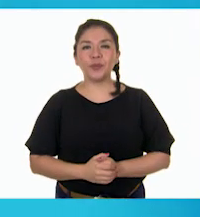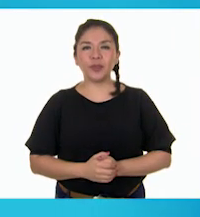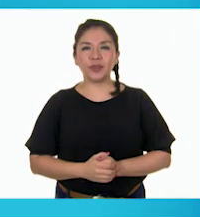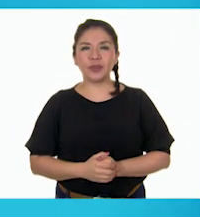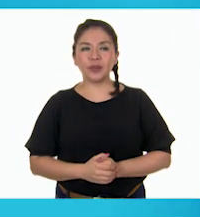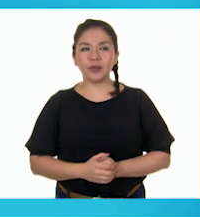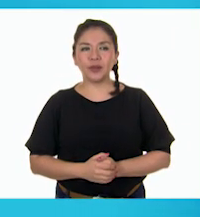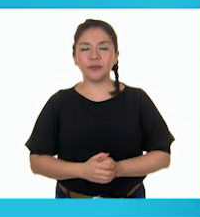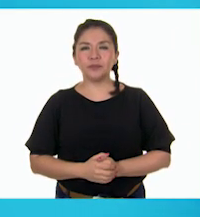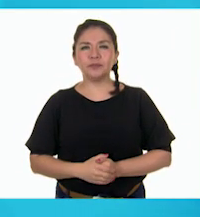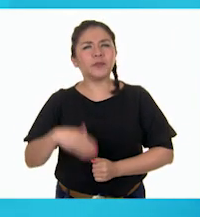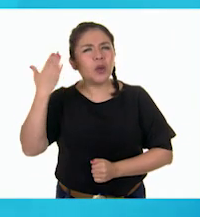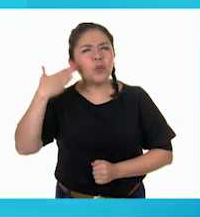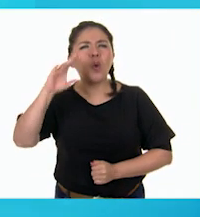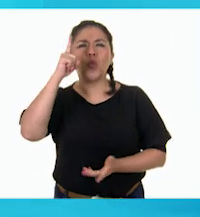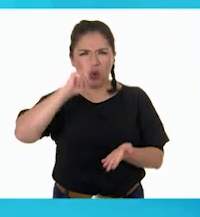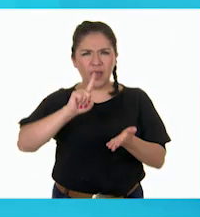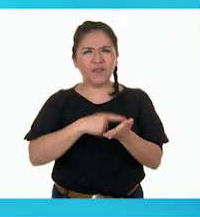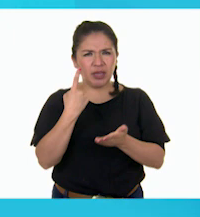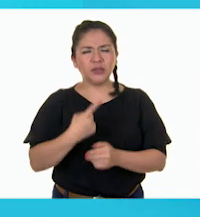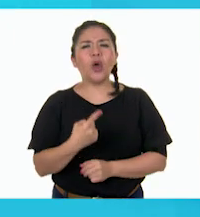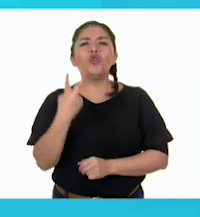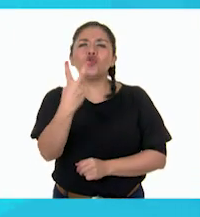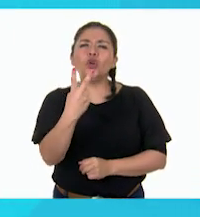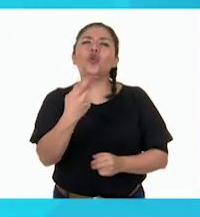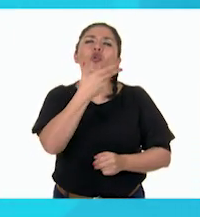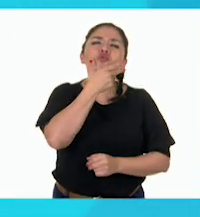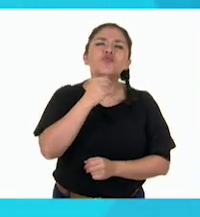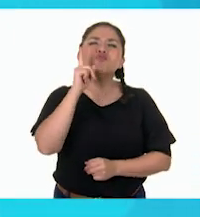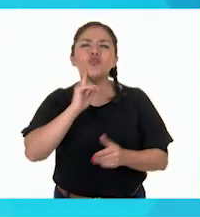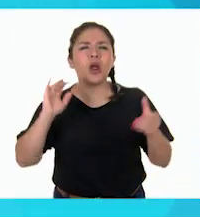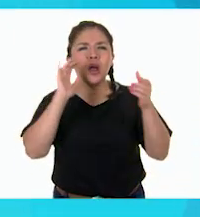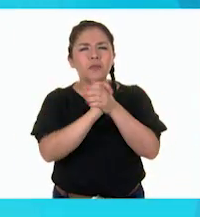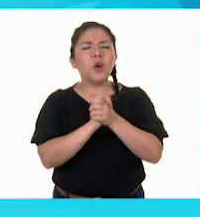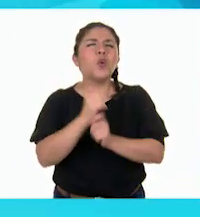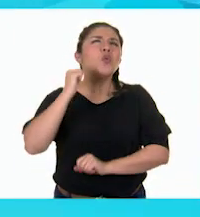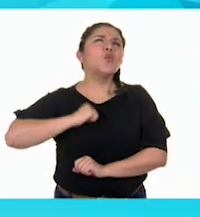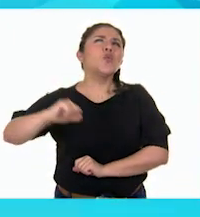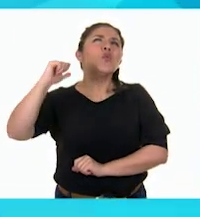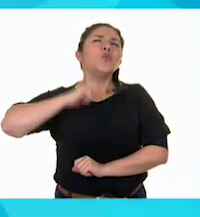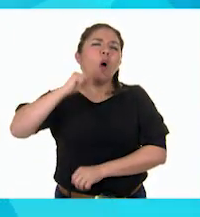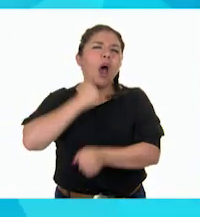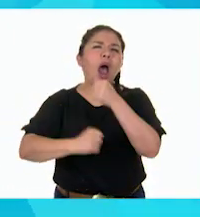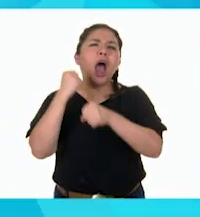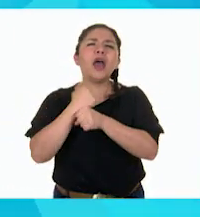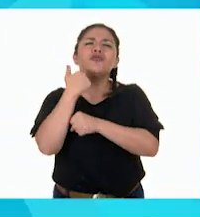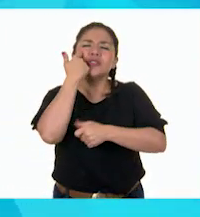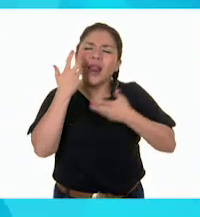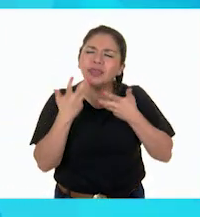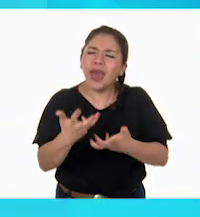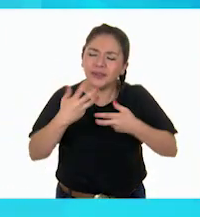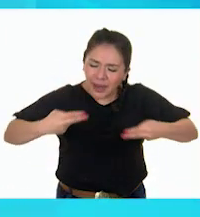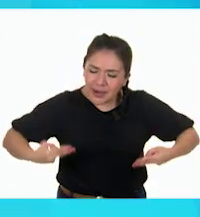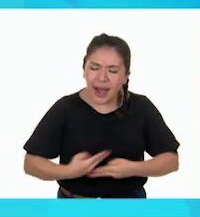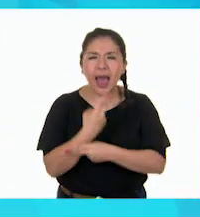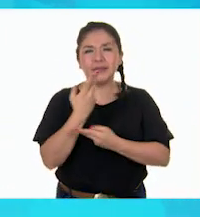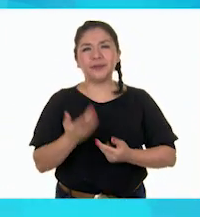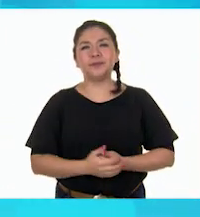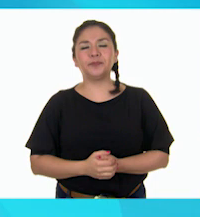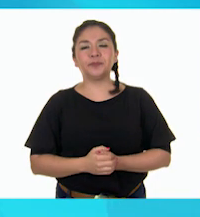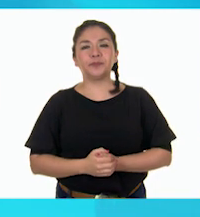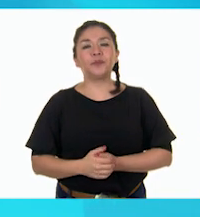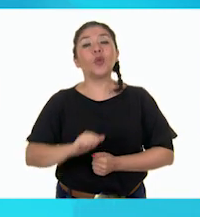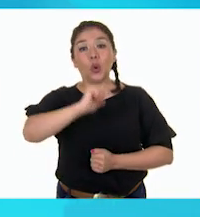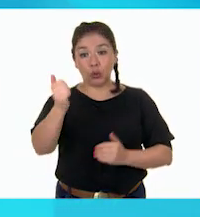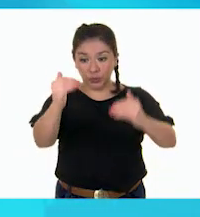Rapunzel. Había una vez una pareja que hacía mucho tiempo deseaba tener un bebé. Caperucita